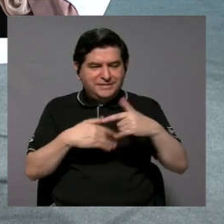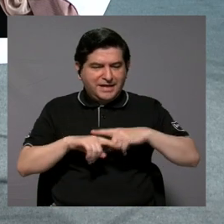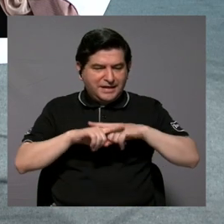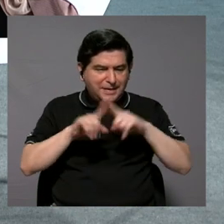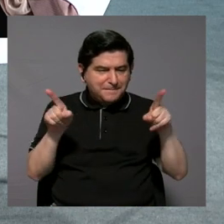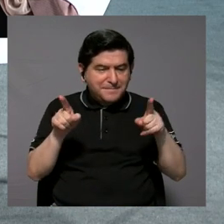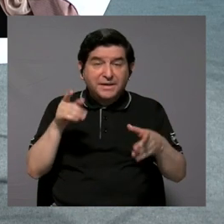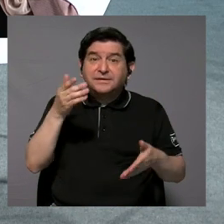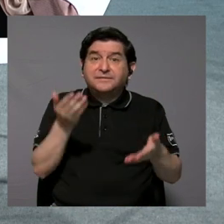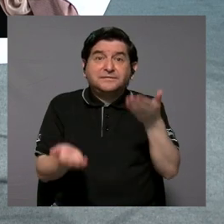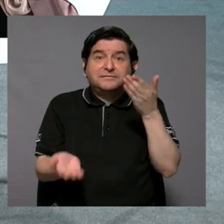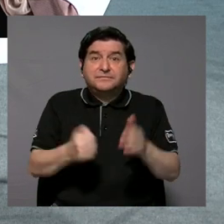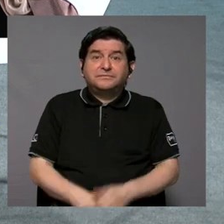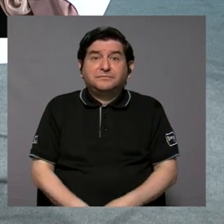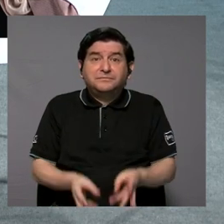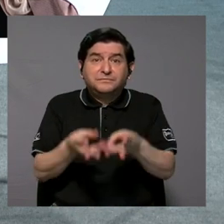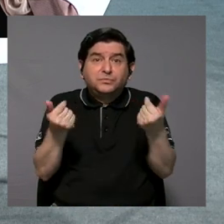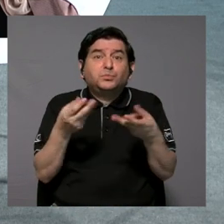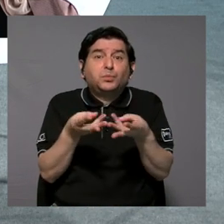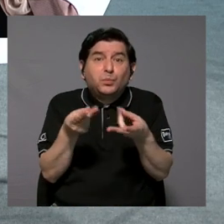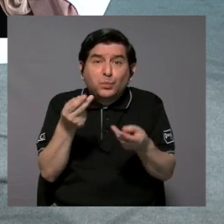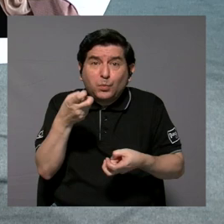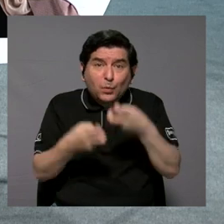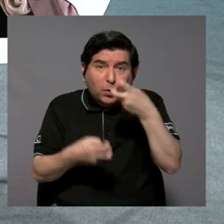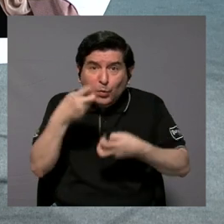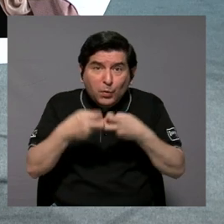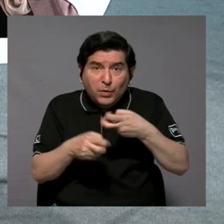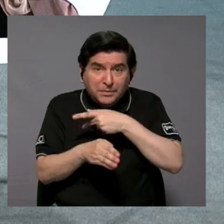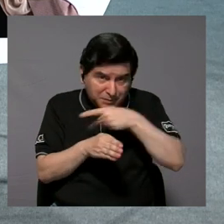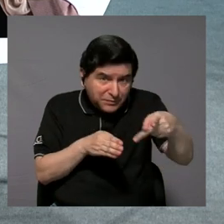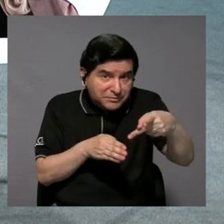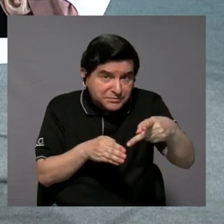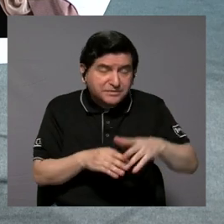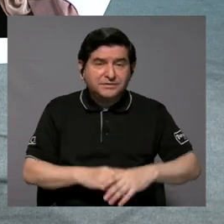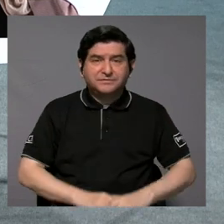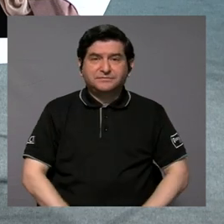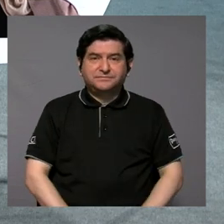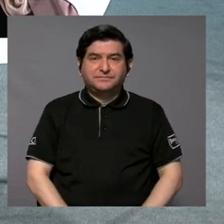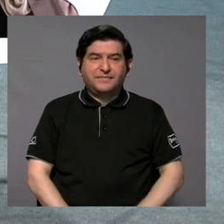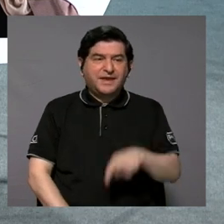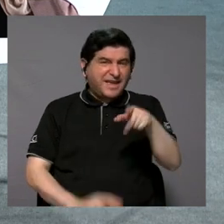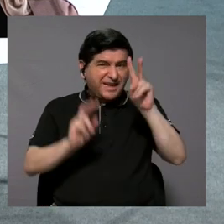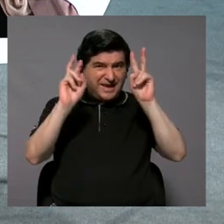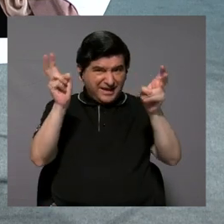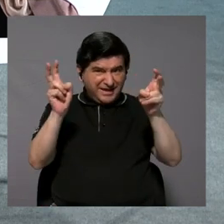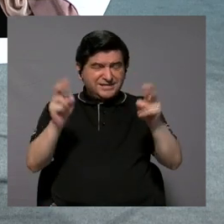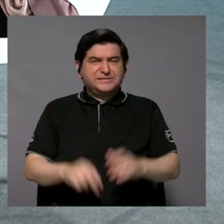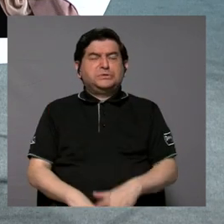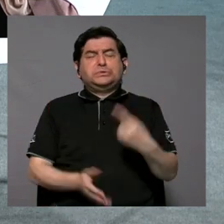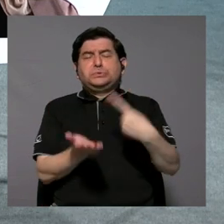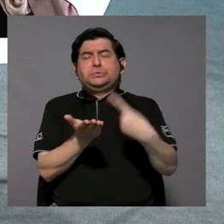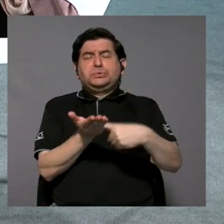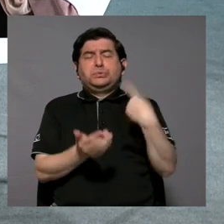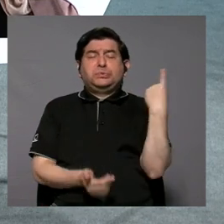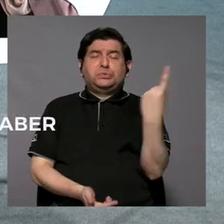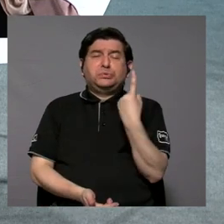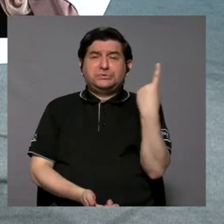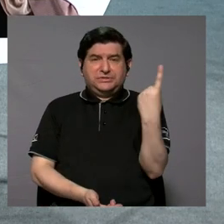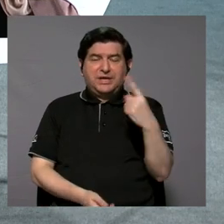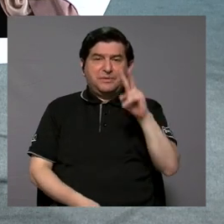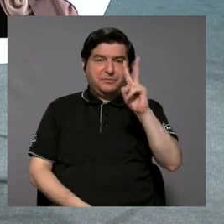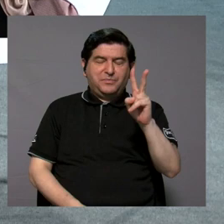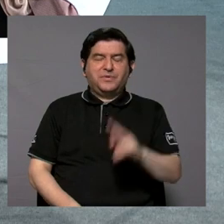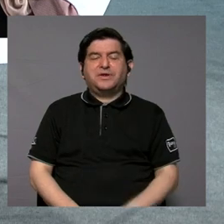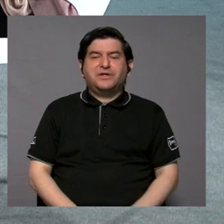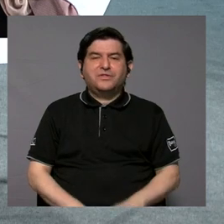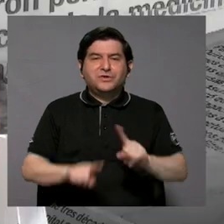les están causando problemas en su profesión? En estos temas que son tan polémicos, siempre van a haber dos caras